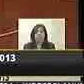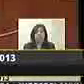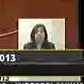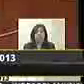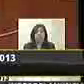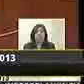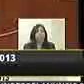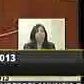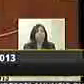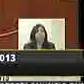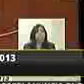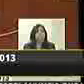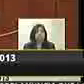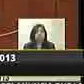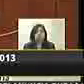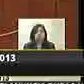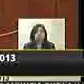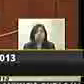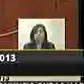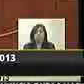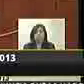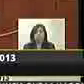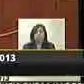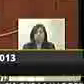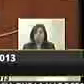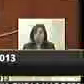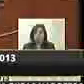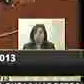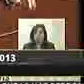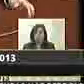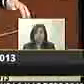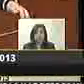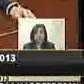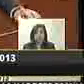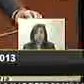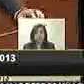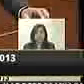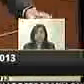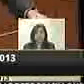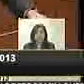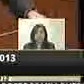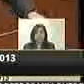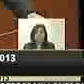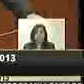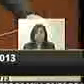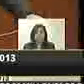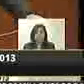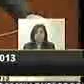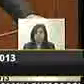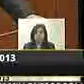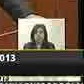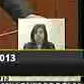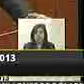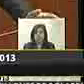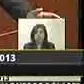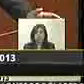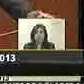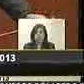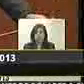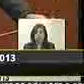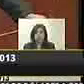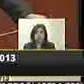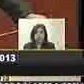Los principales productos que hemos puesto en términos de competitividad es que